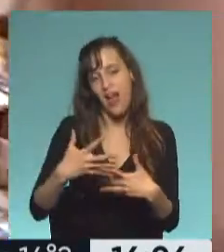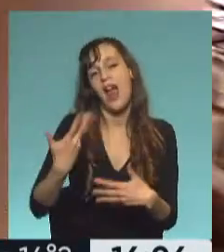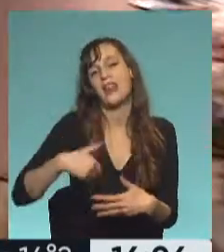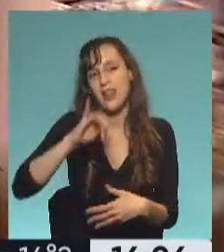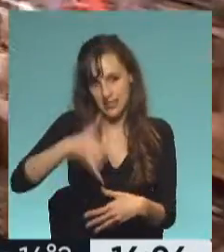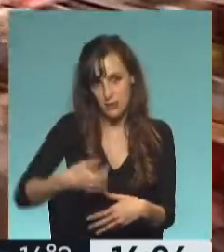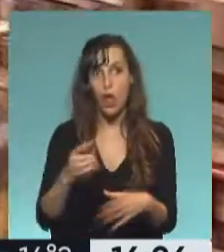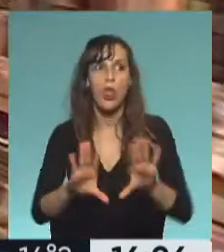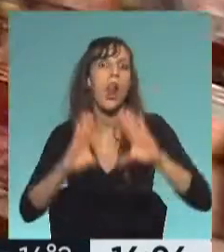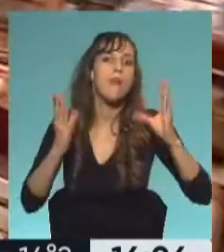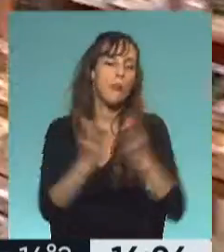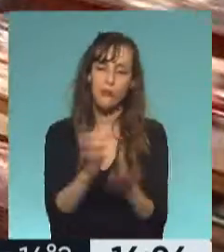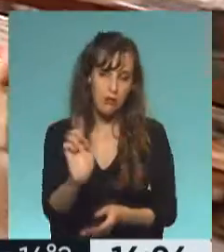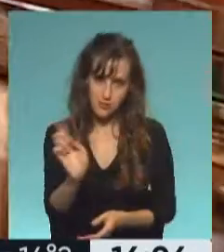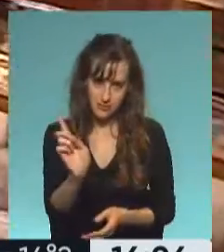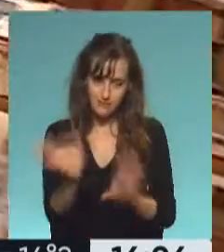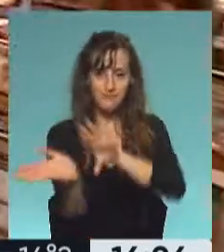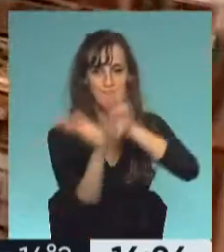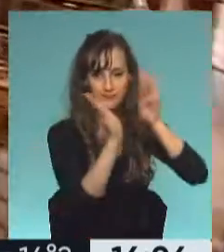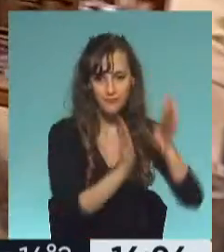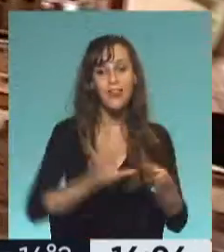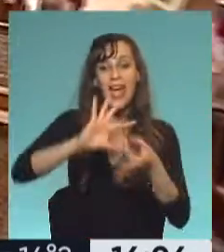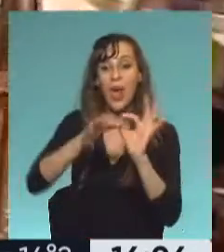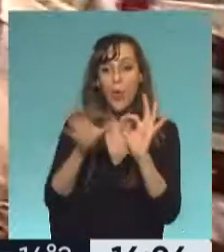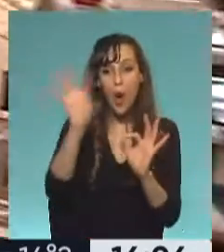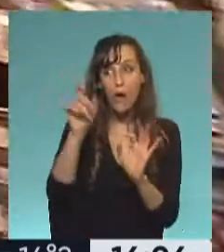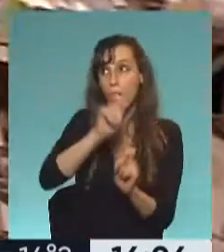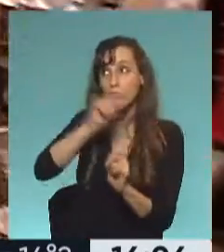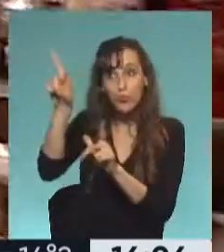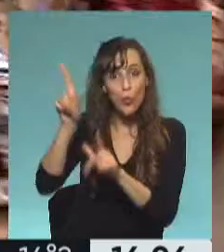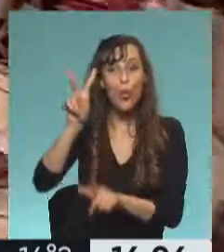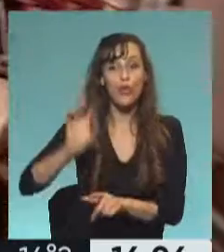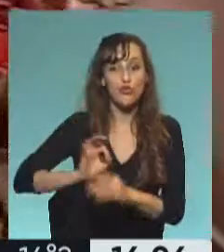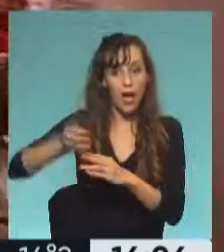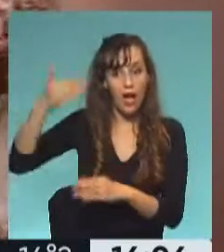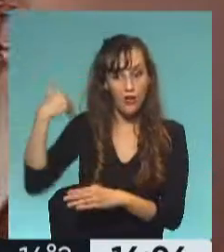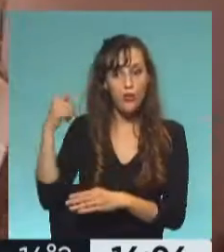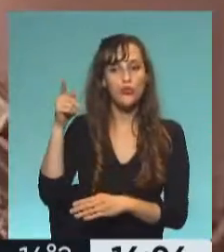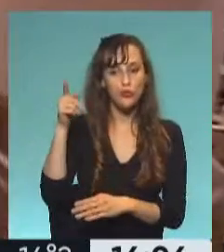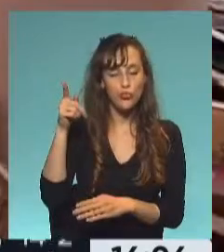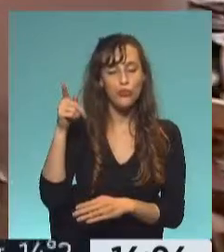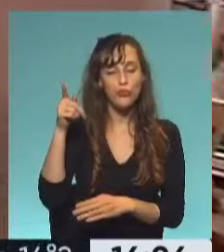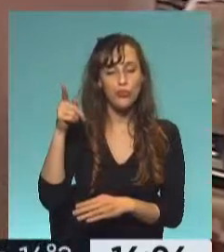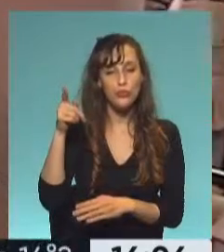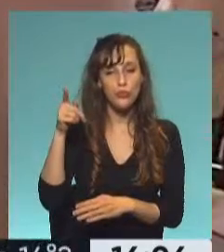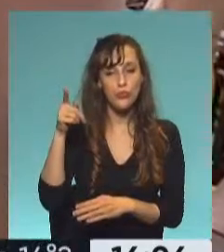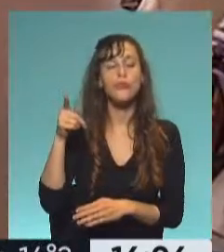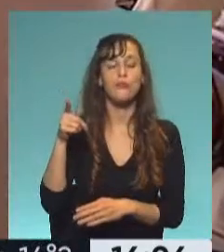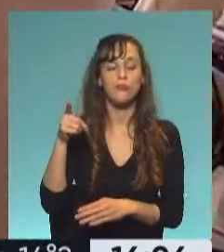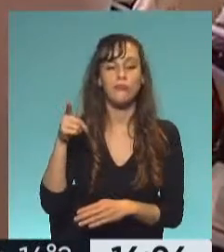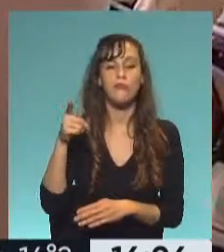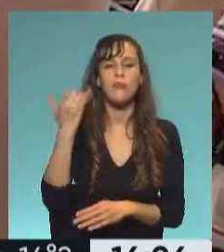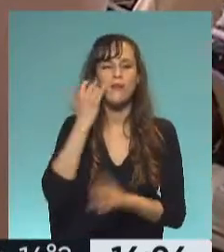2 años, en Europa, no nosotros, nosotros fantaseamos mucho, la declararon a través de toda